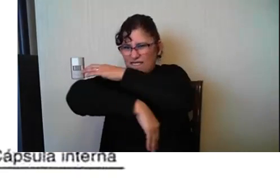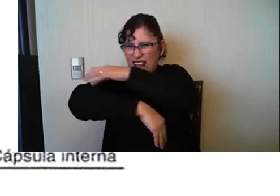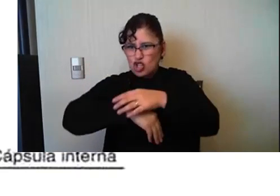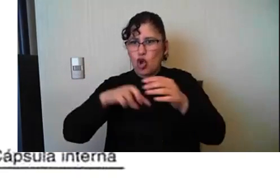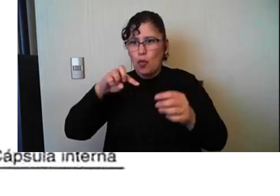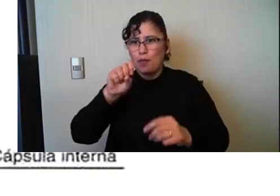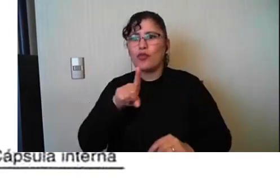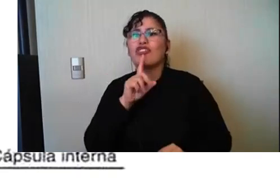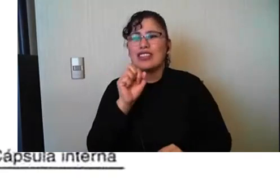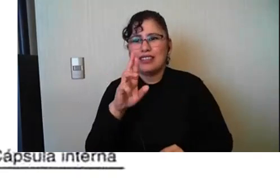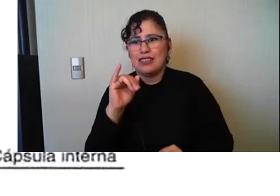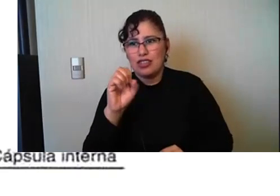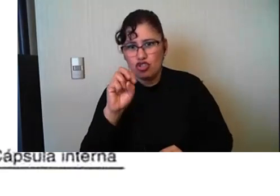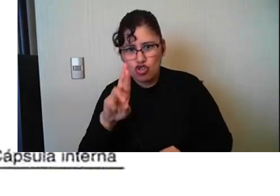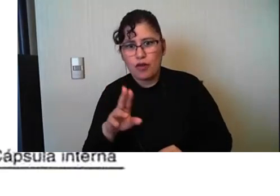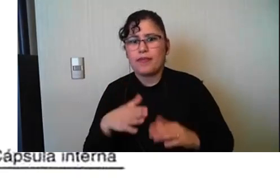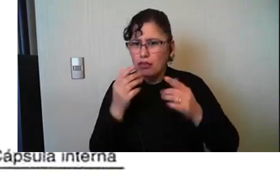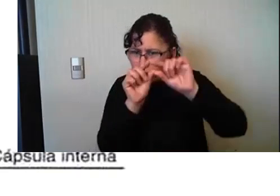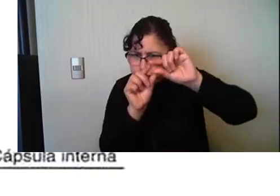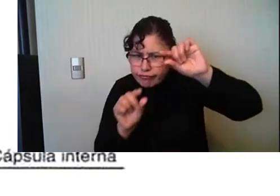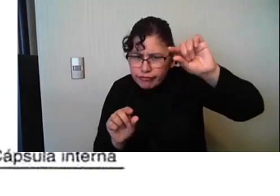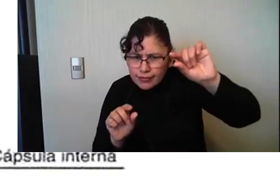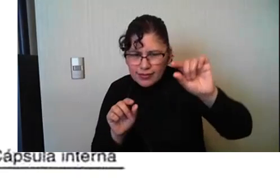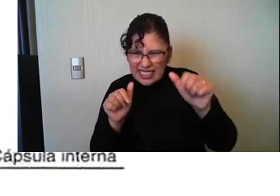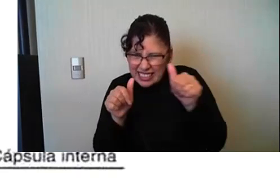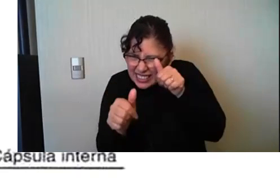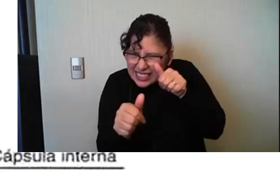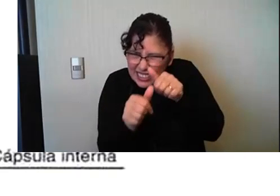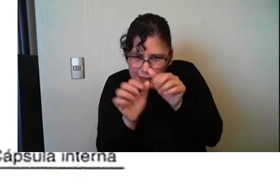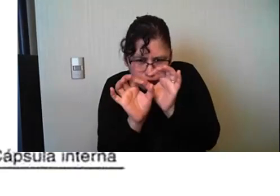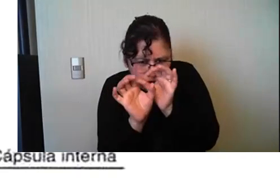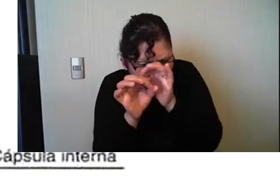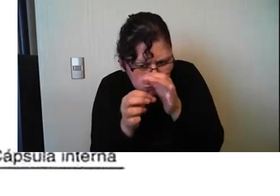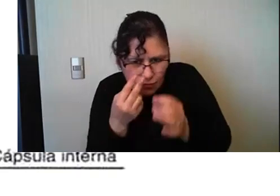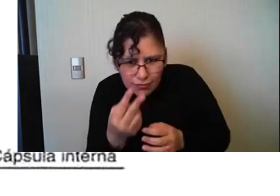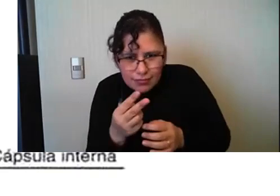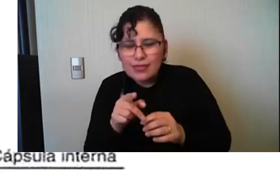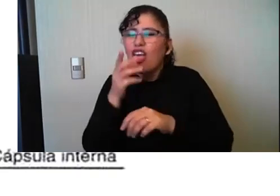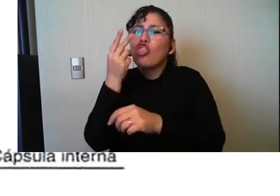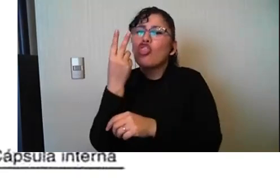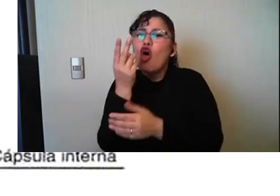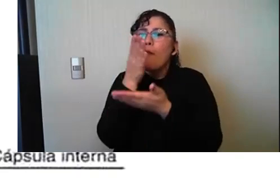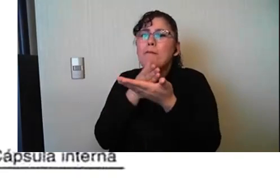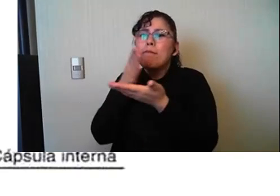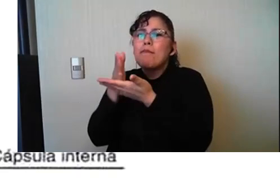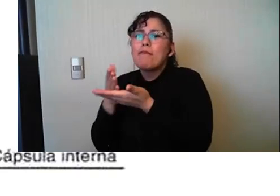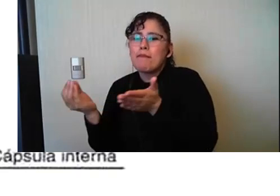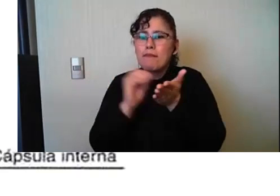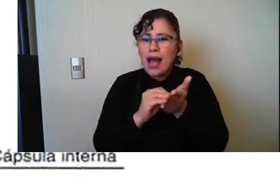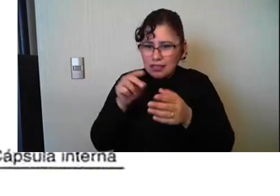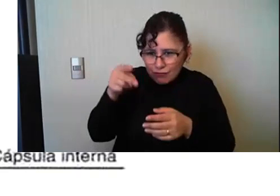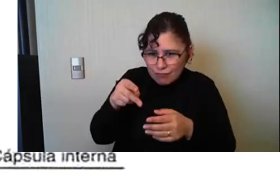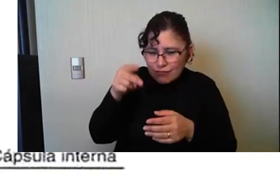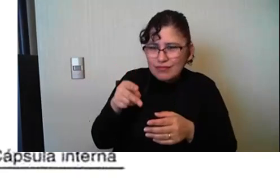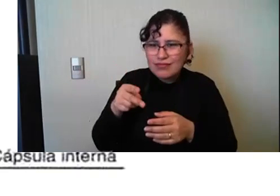nosotros miramos con lupa el brazo posterior, además vamos a encontrar dos regiones que están declaradas aquí. El